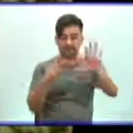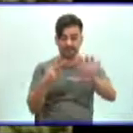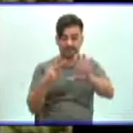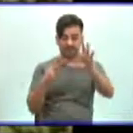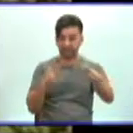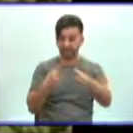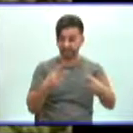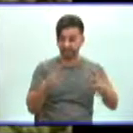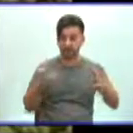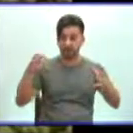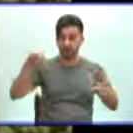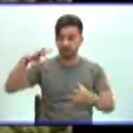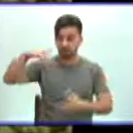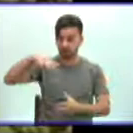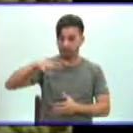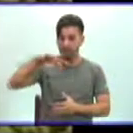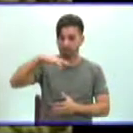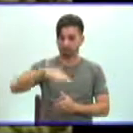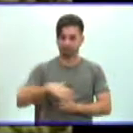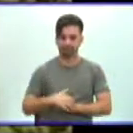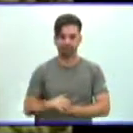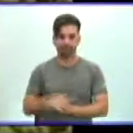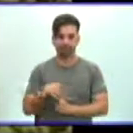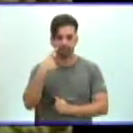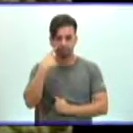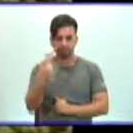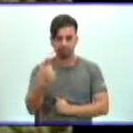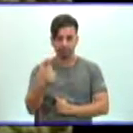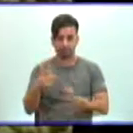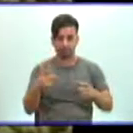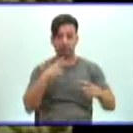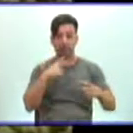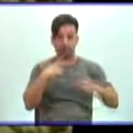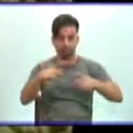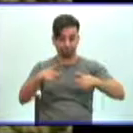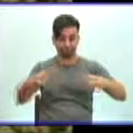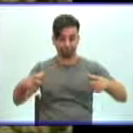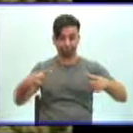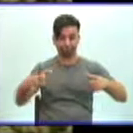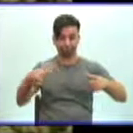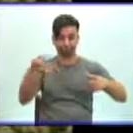Al observar un charco podemos entender mejor cómo el agua lleva el calor.